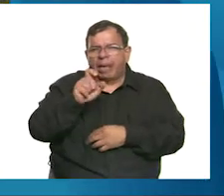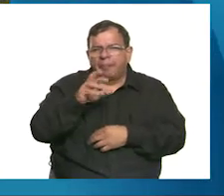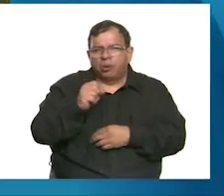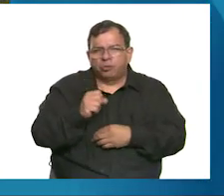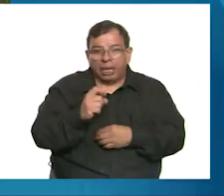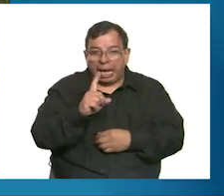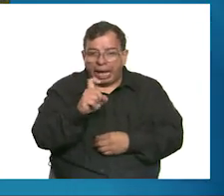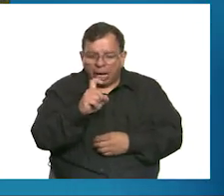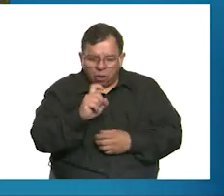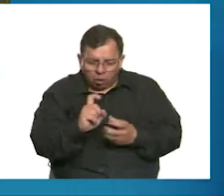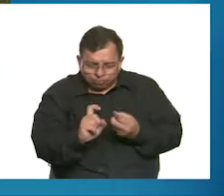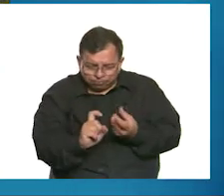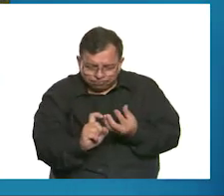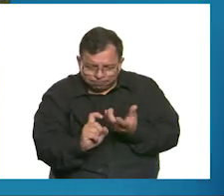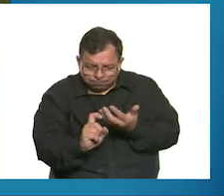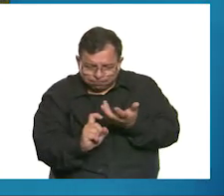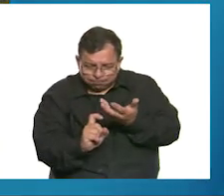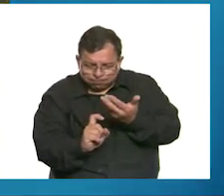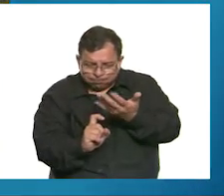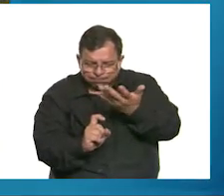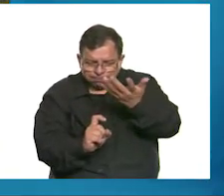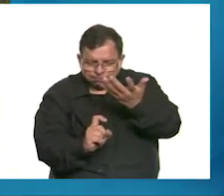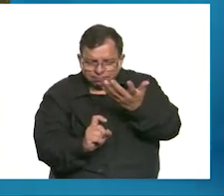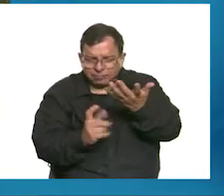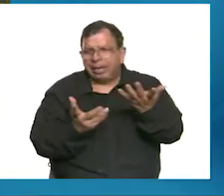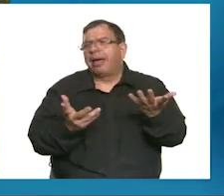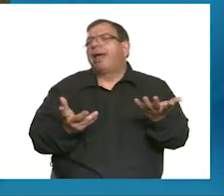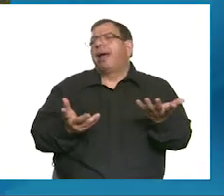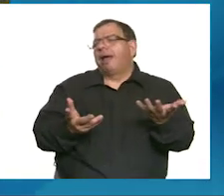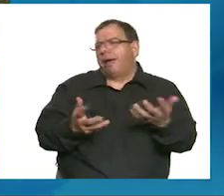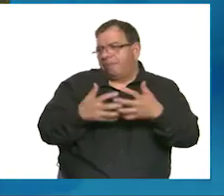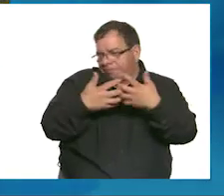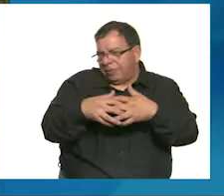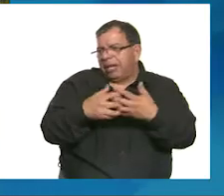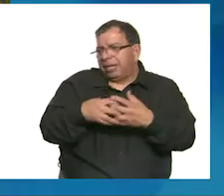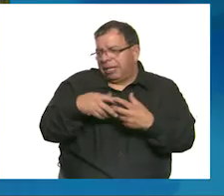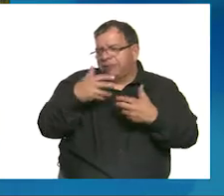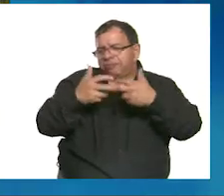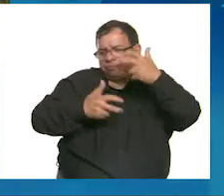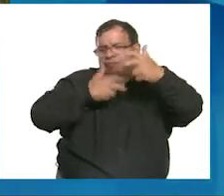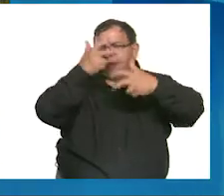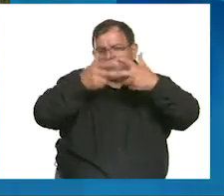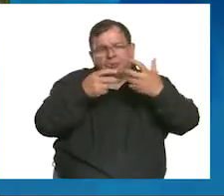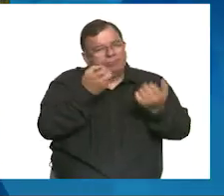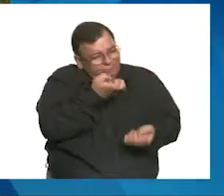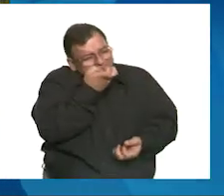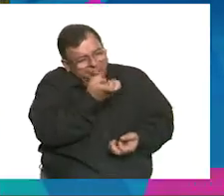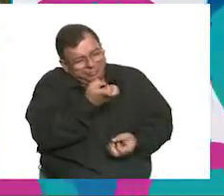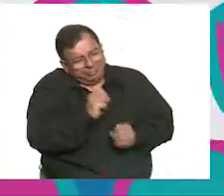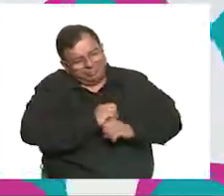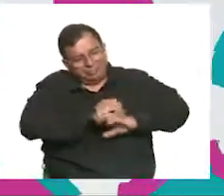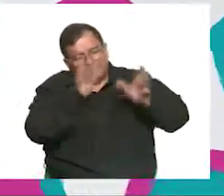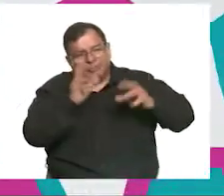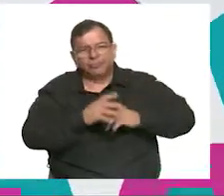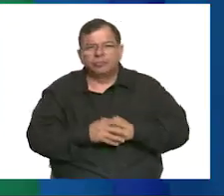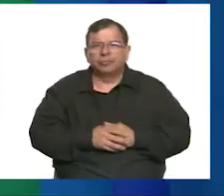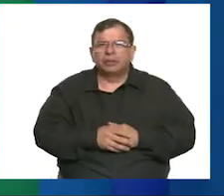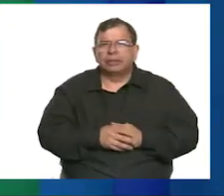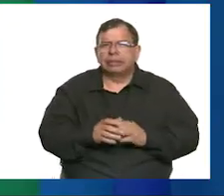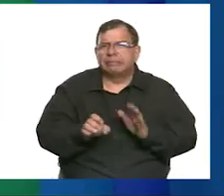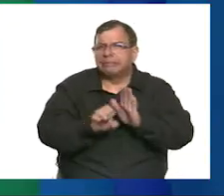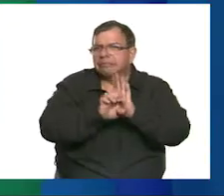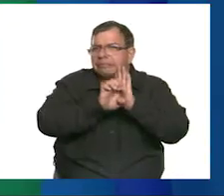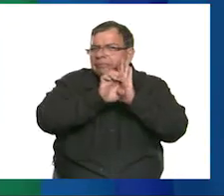calentar agua. Las famosas máquinas de vapor, ¿no? Si no me equivoco, ¿verdad, maestro? Claro, exactamente. Y como ejemplo de